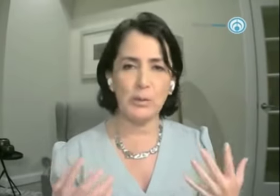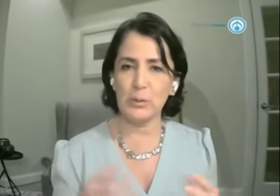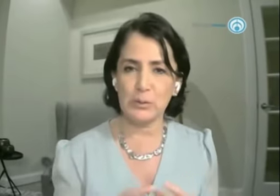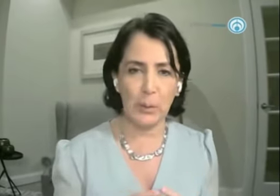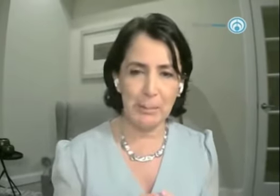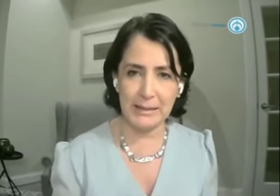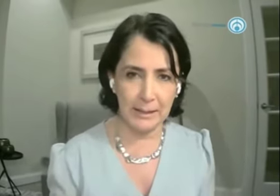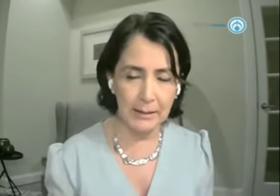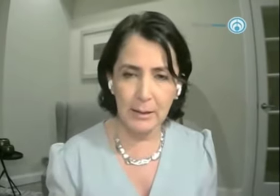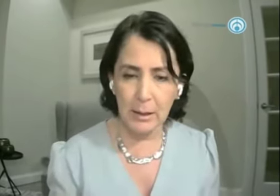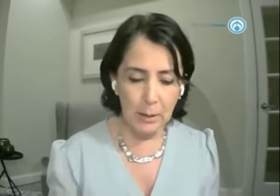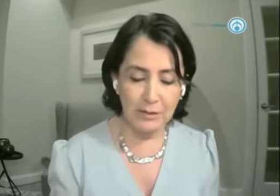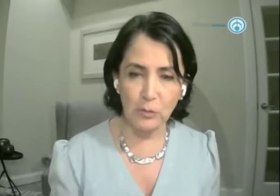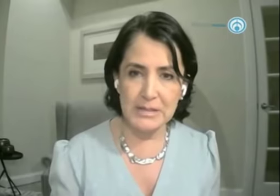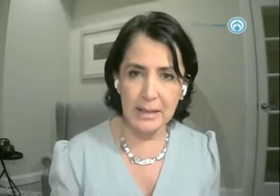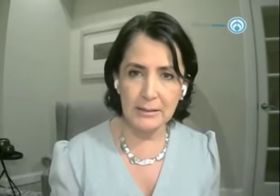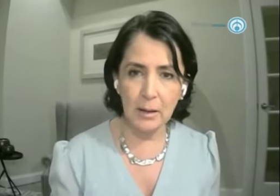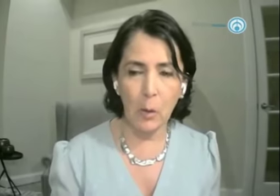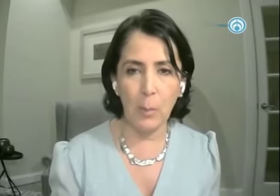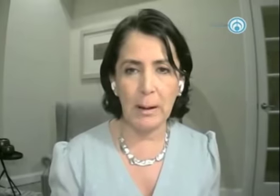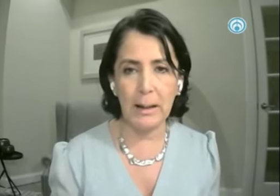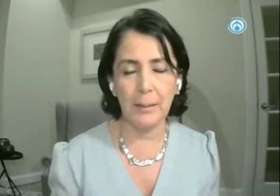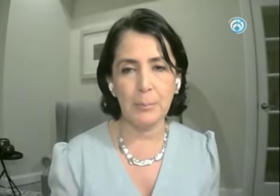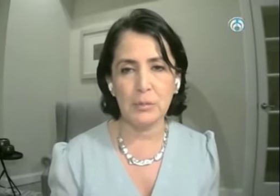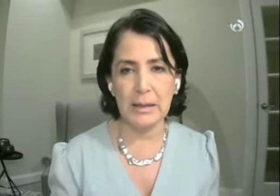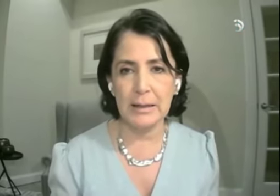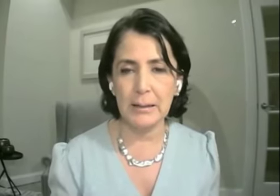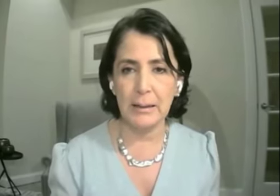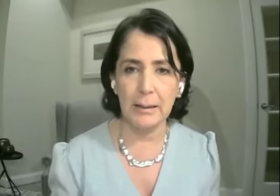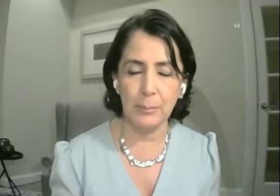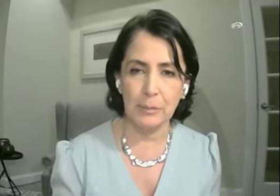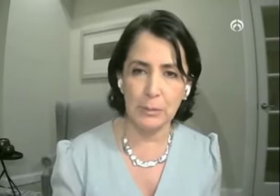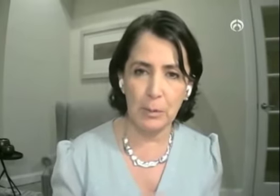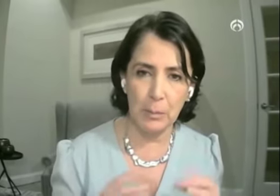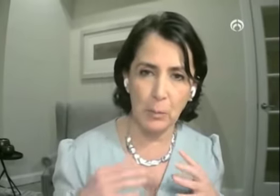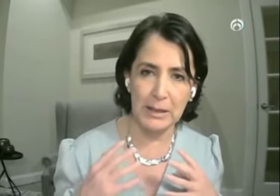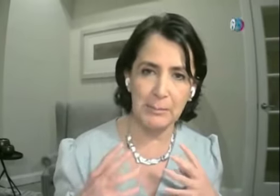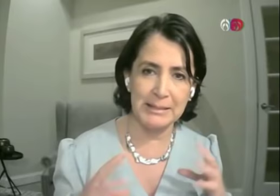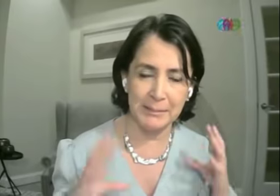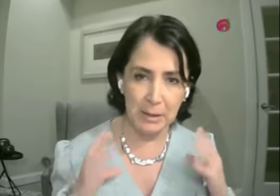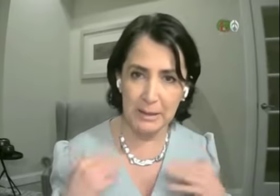está poniendo en nuestro ambiente la suficiente como para pues, seguir